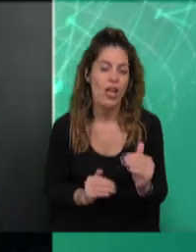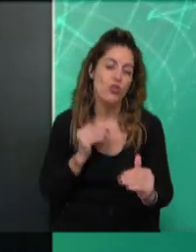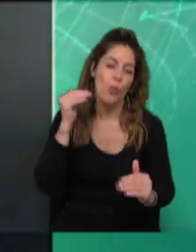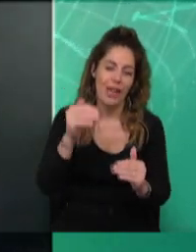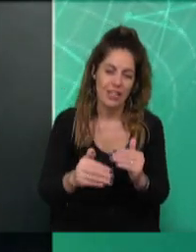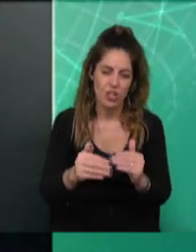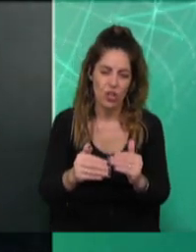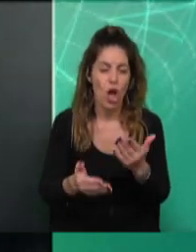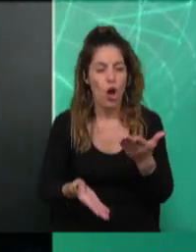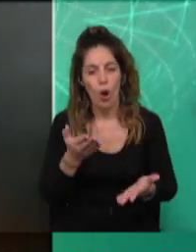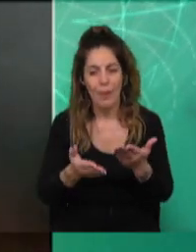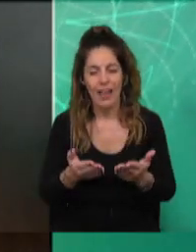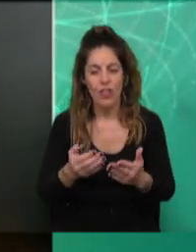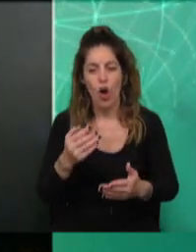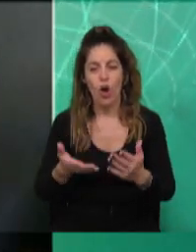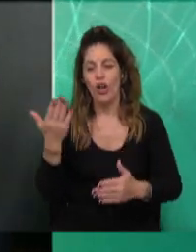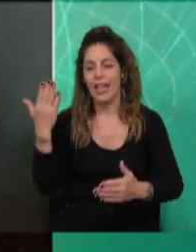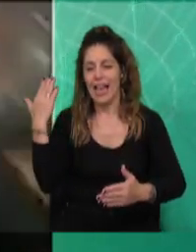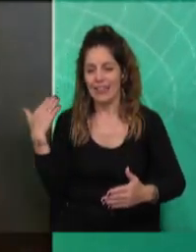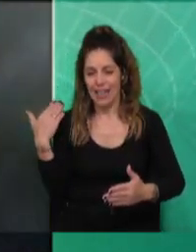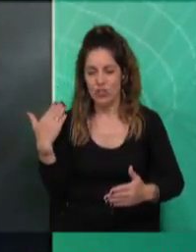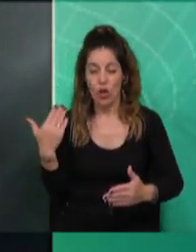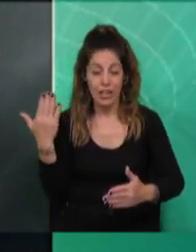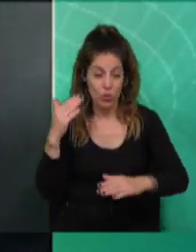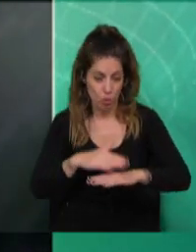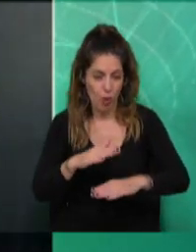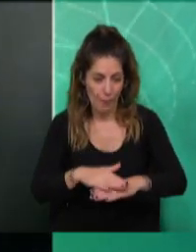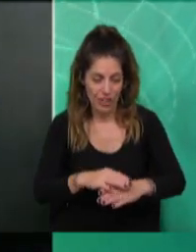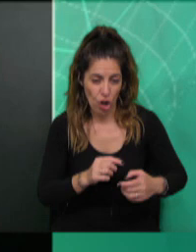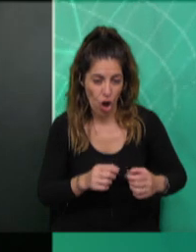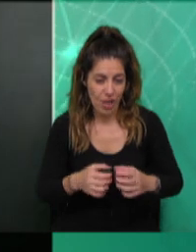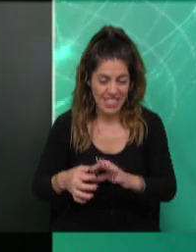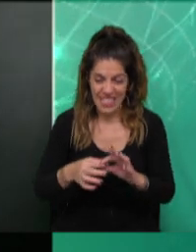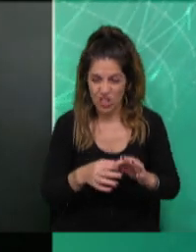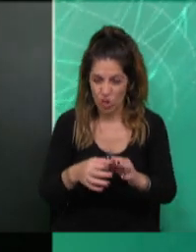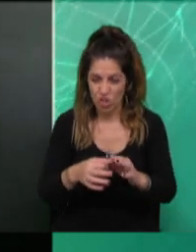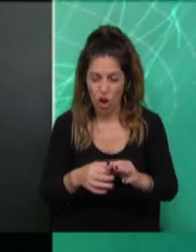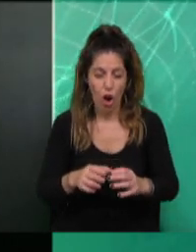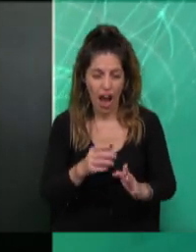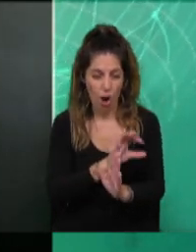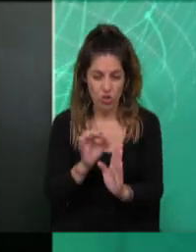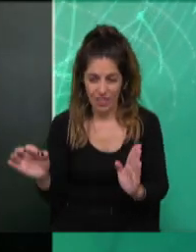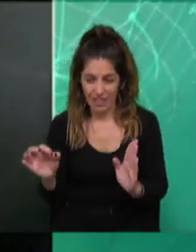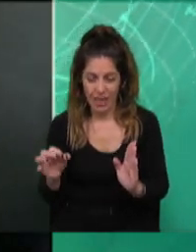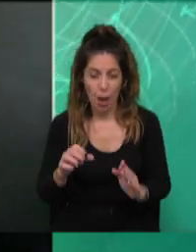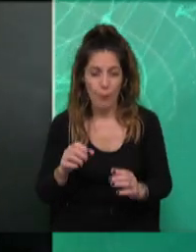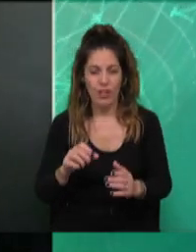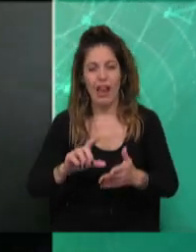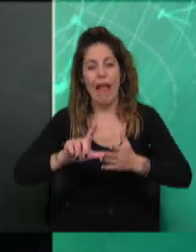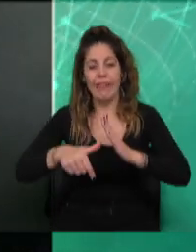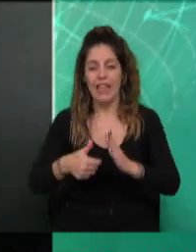lo que de lo que fue el atraso que en realidad en su momento se asoció a occidente porque el atraso de china en ese momento era asociado al